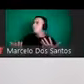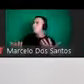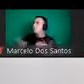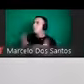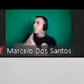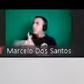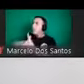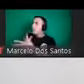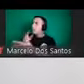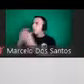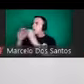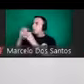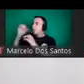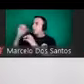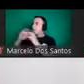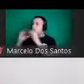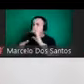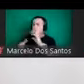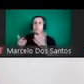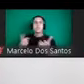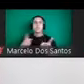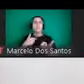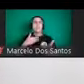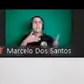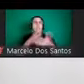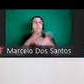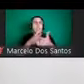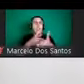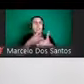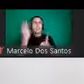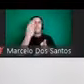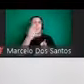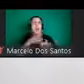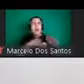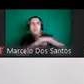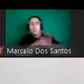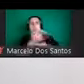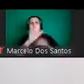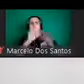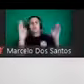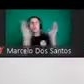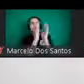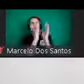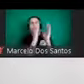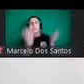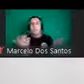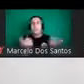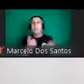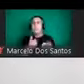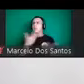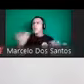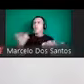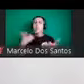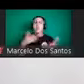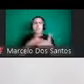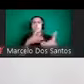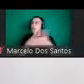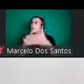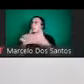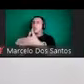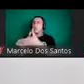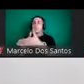me relaciono, cómo yo me llevo con esa persona. Entonces, si yo entiendo bien eso, yo voy a analizar